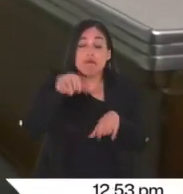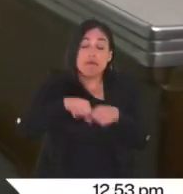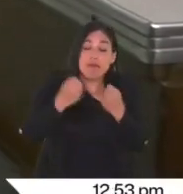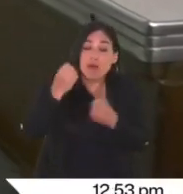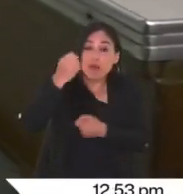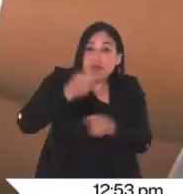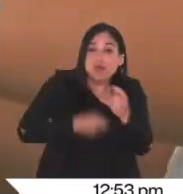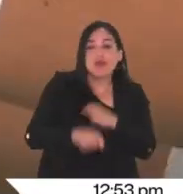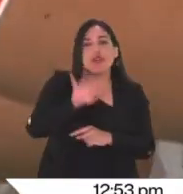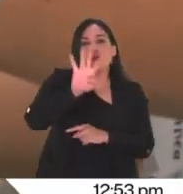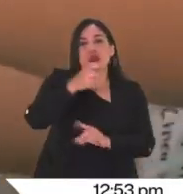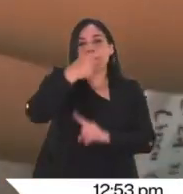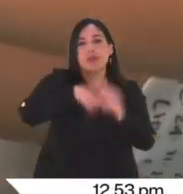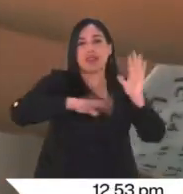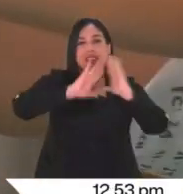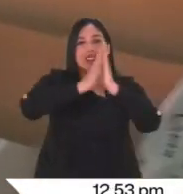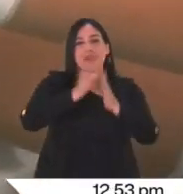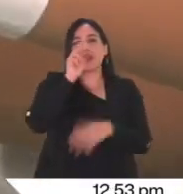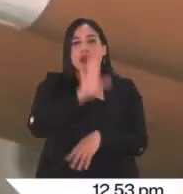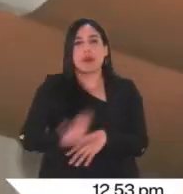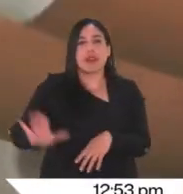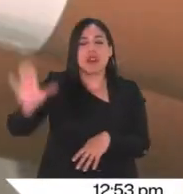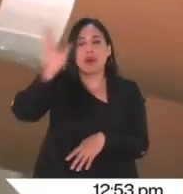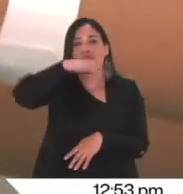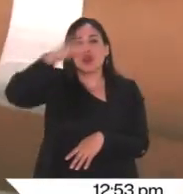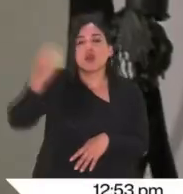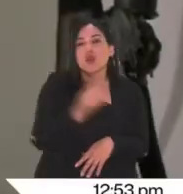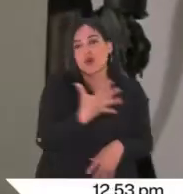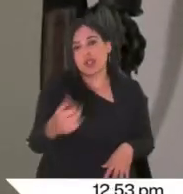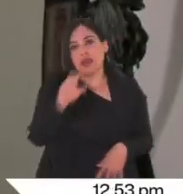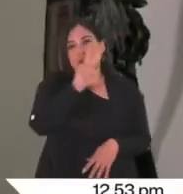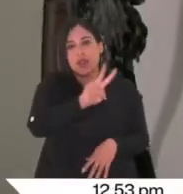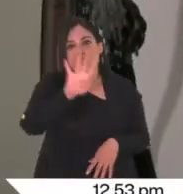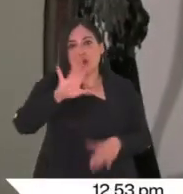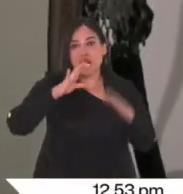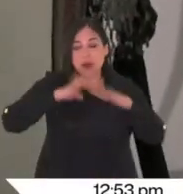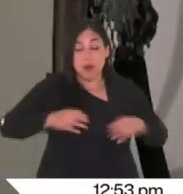este 9 de diciembre, Antioquia ya registra 24 lesionados por pólvora.